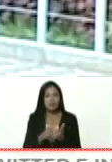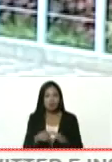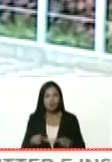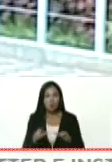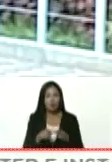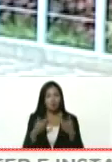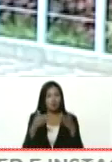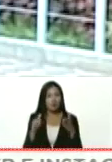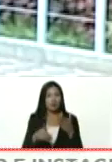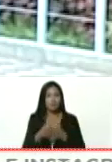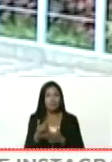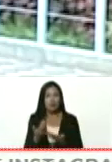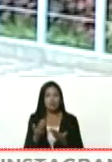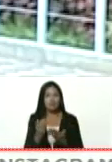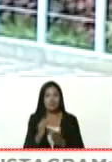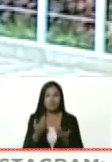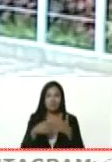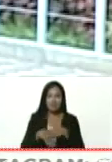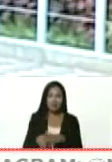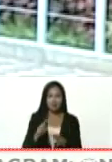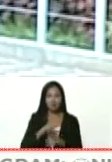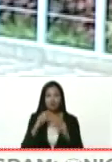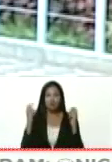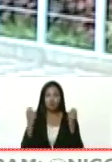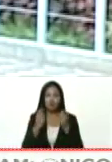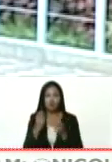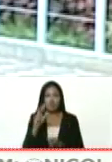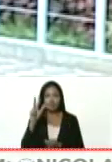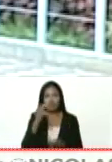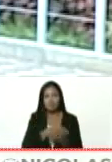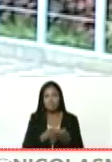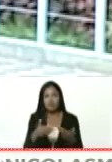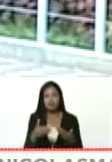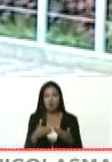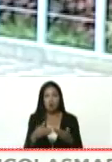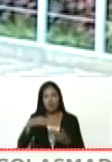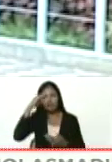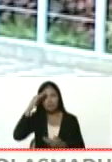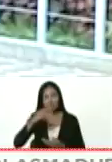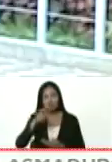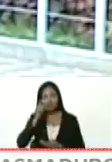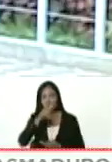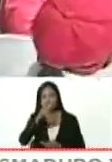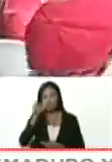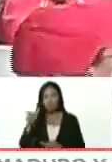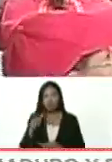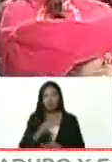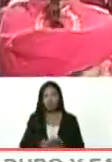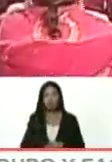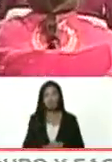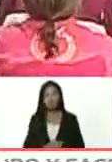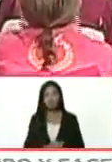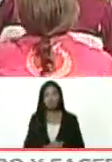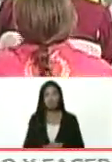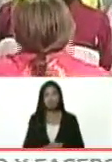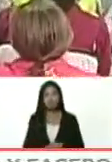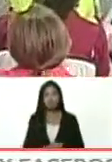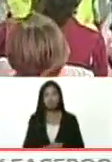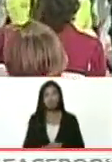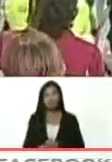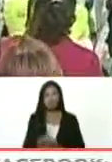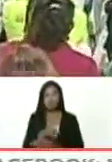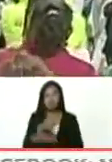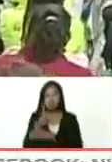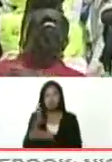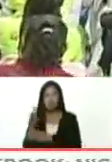populares de defensa integral, y vamos rumbo a los 3 millones de milicianos y milicianas. Con armas.